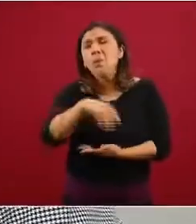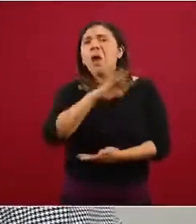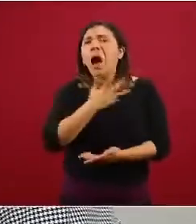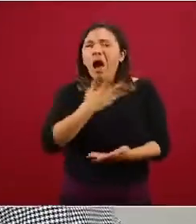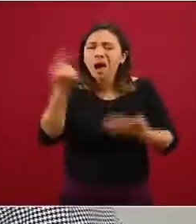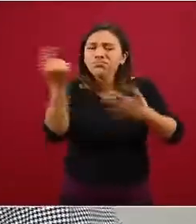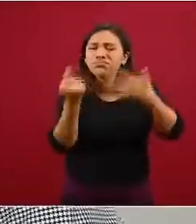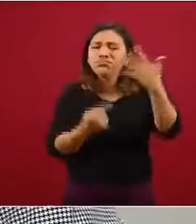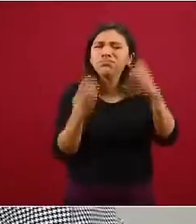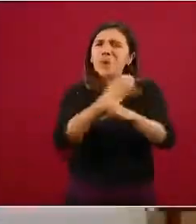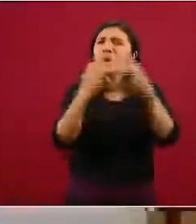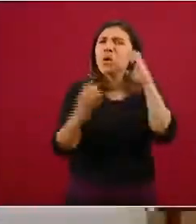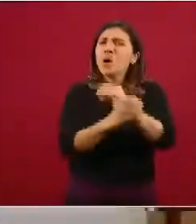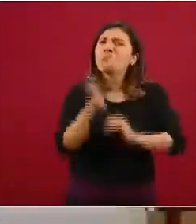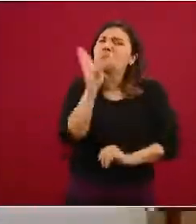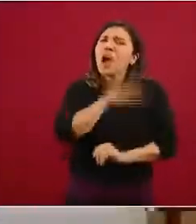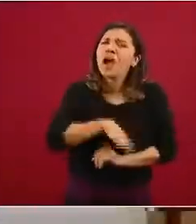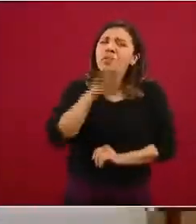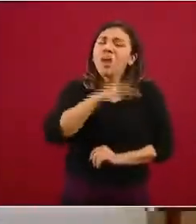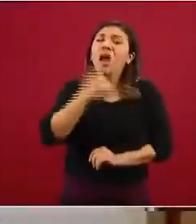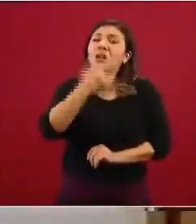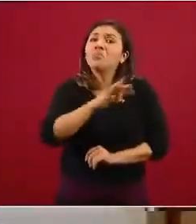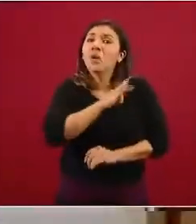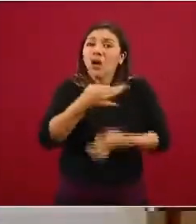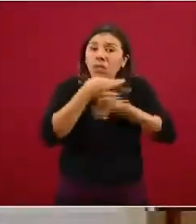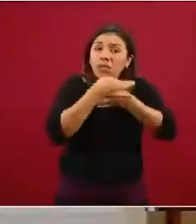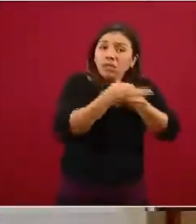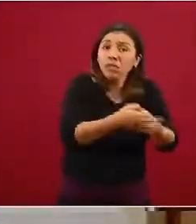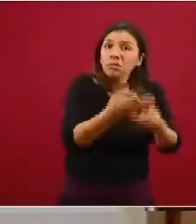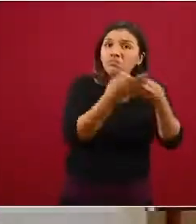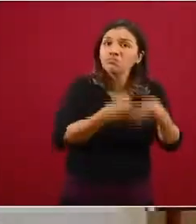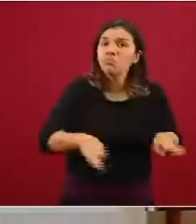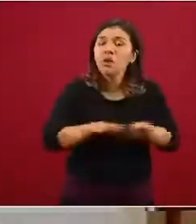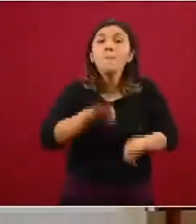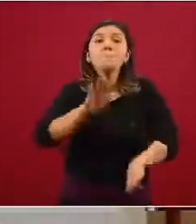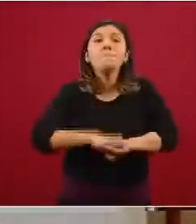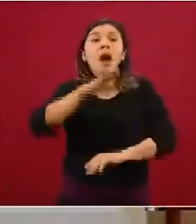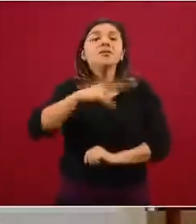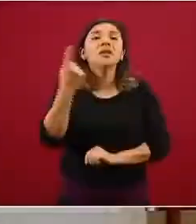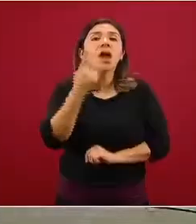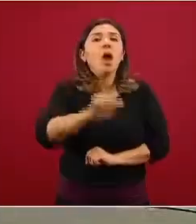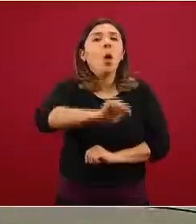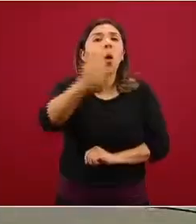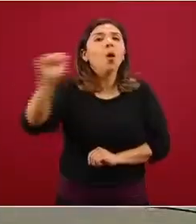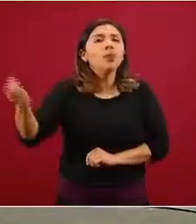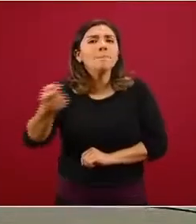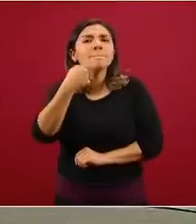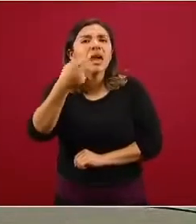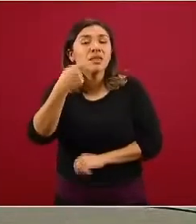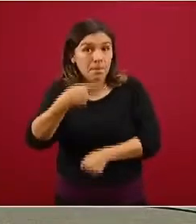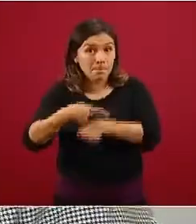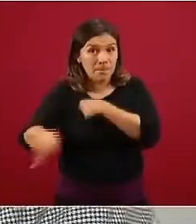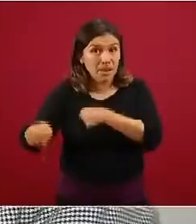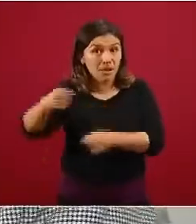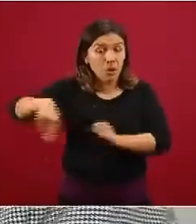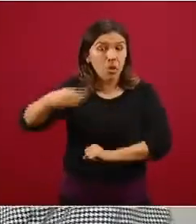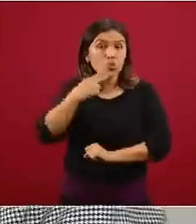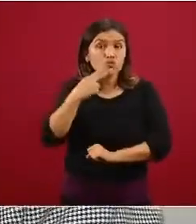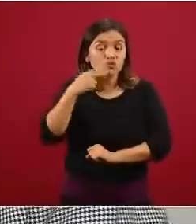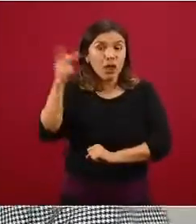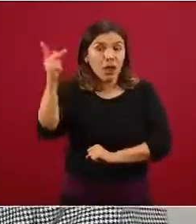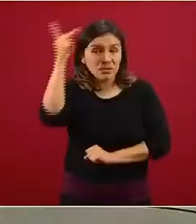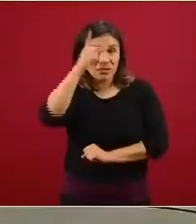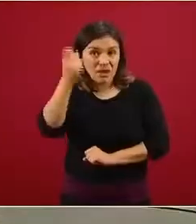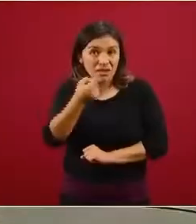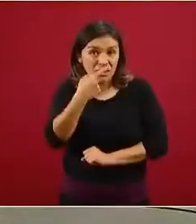colaterales y causa una dependencia muy, muy importante, incluso por encima de muchos otros medicamentos peligrosos que usamos los